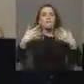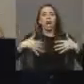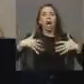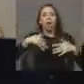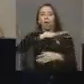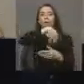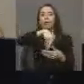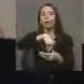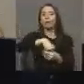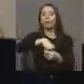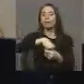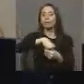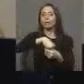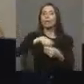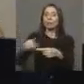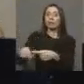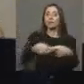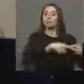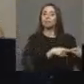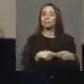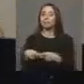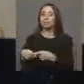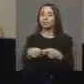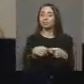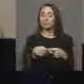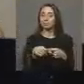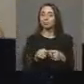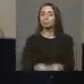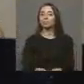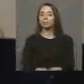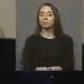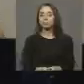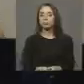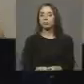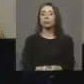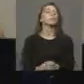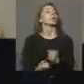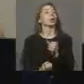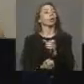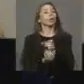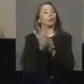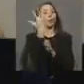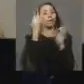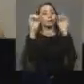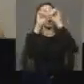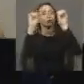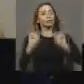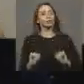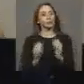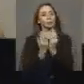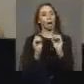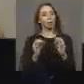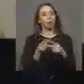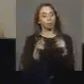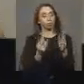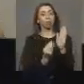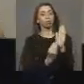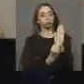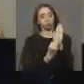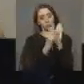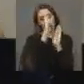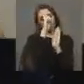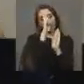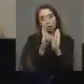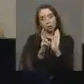interior de ella. Es así como un nuevo sistema de educación pública contempla el respeto hacia